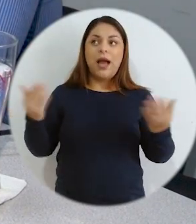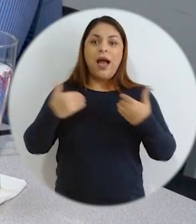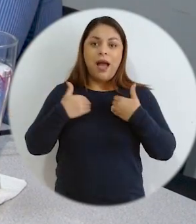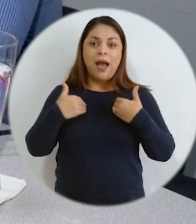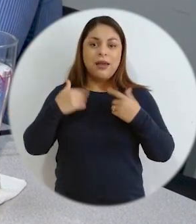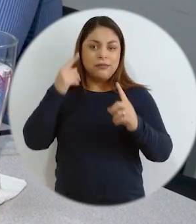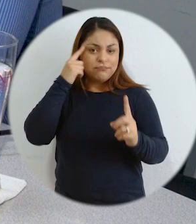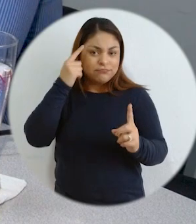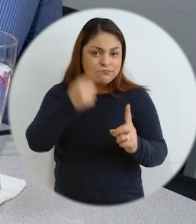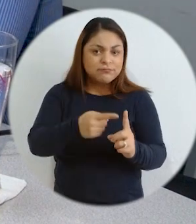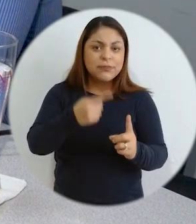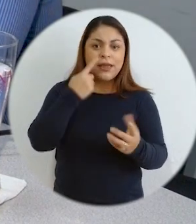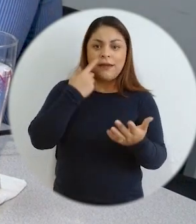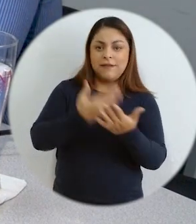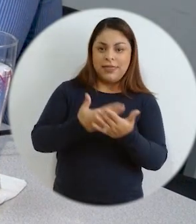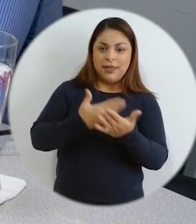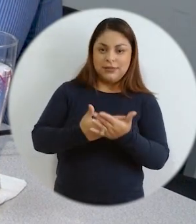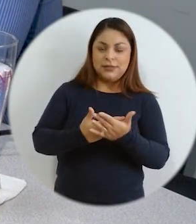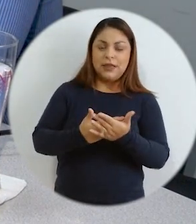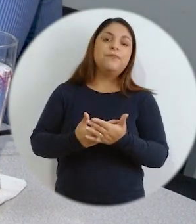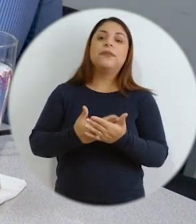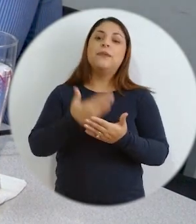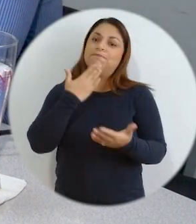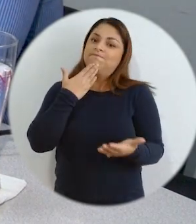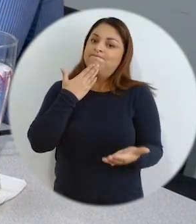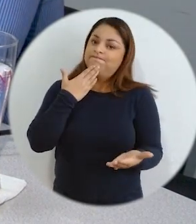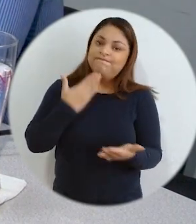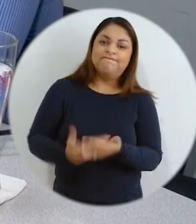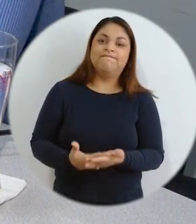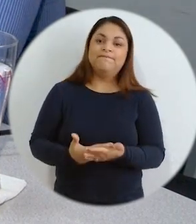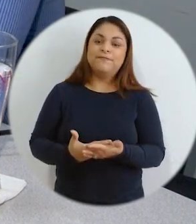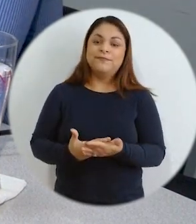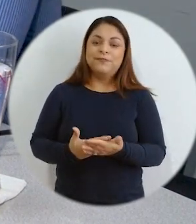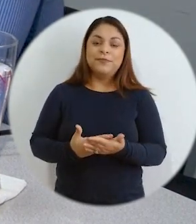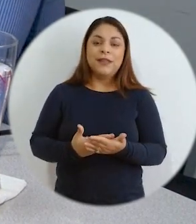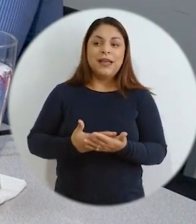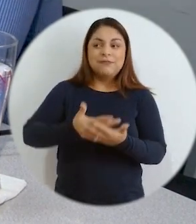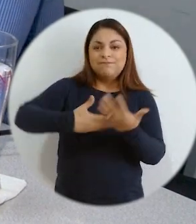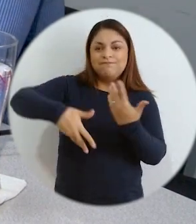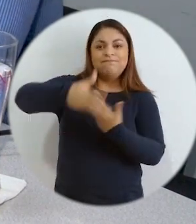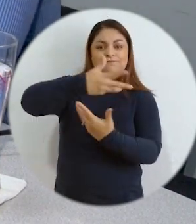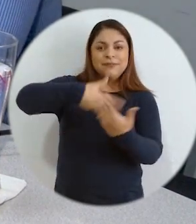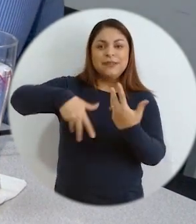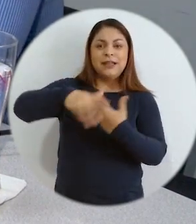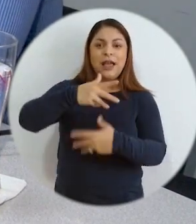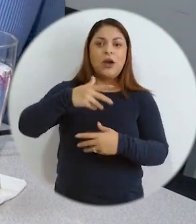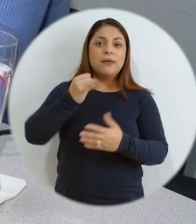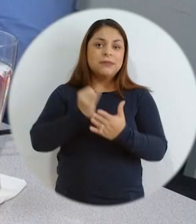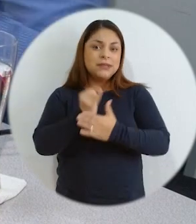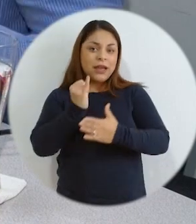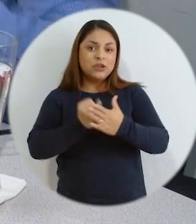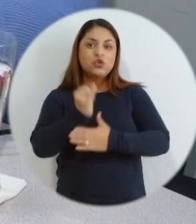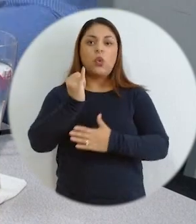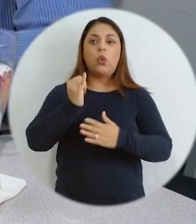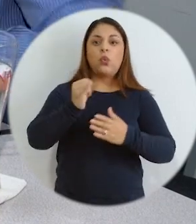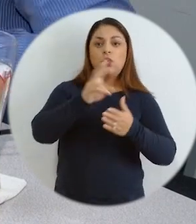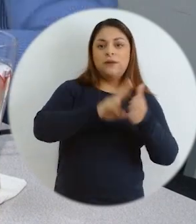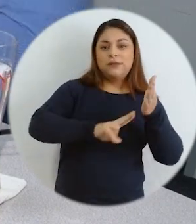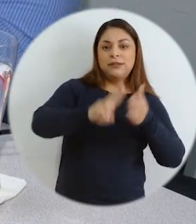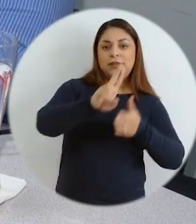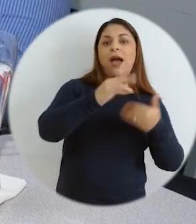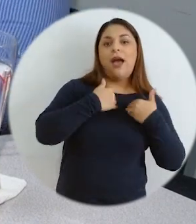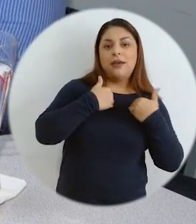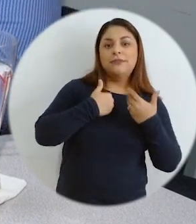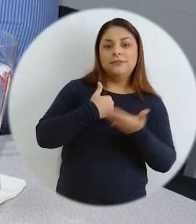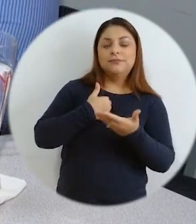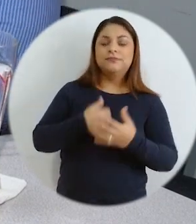pública, ¿verdad?, con sentido, con evidencia y que tenga eficacia. Claro. Sí, que mezcle la investigación, por